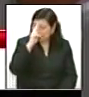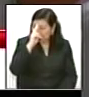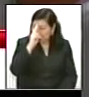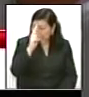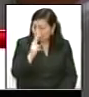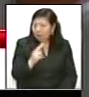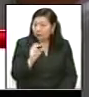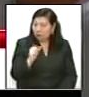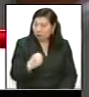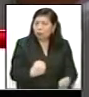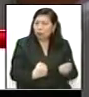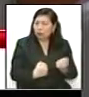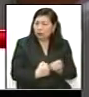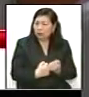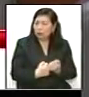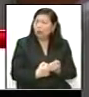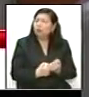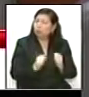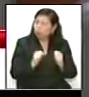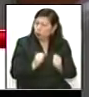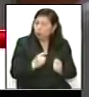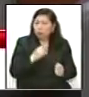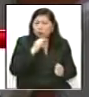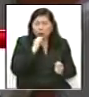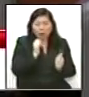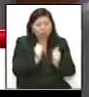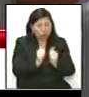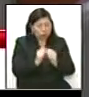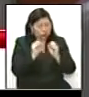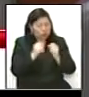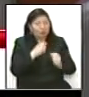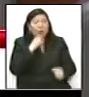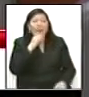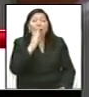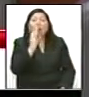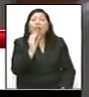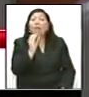nuestro apoyo, nuestra solidaridad, ha